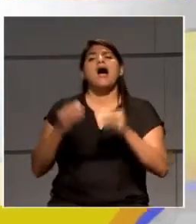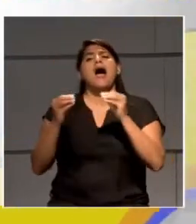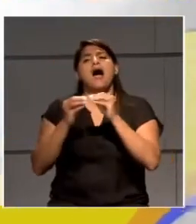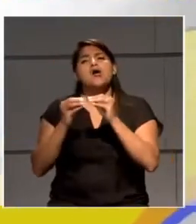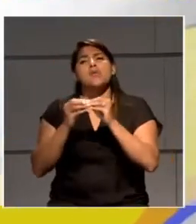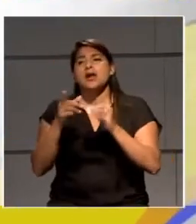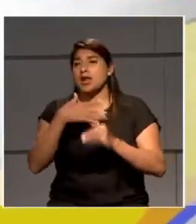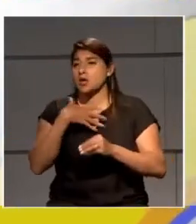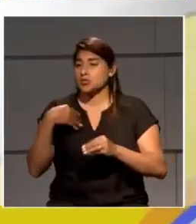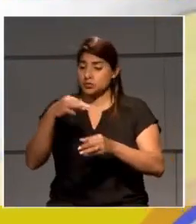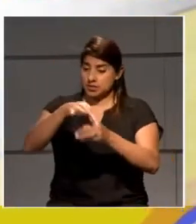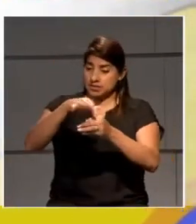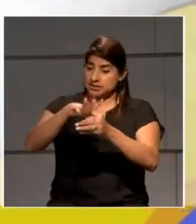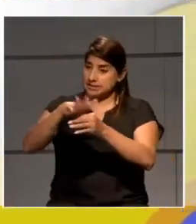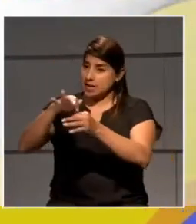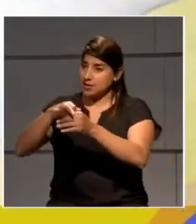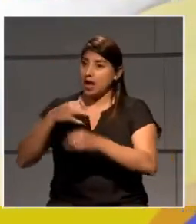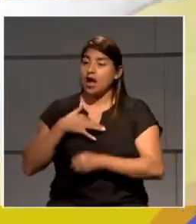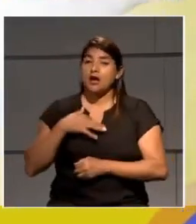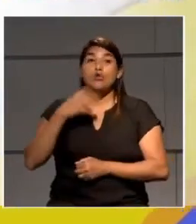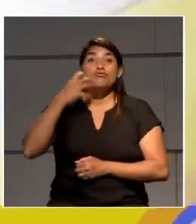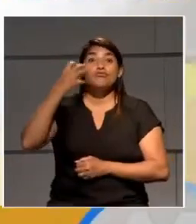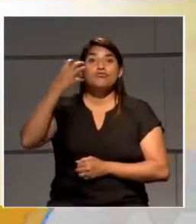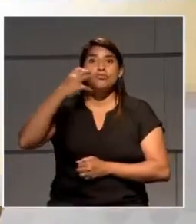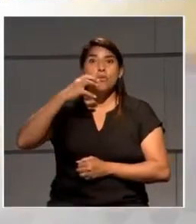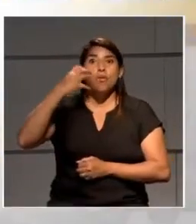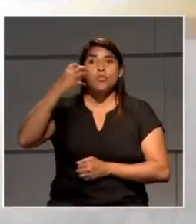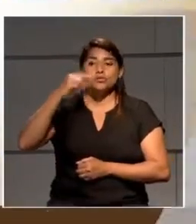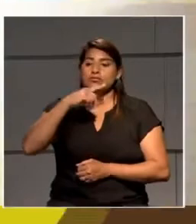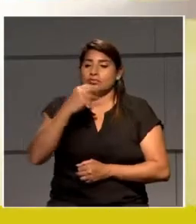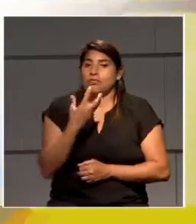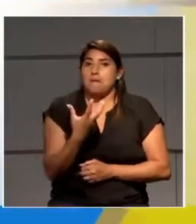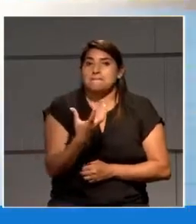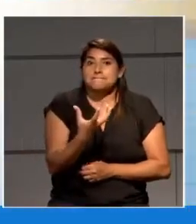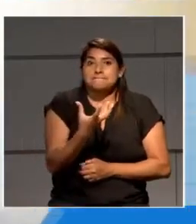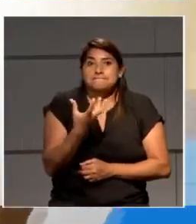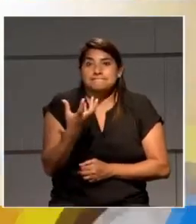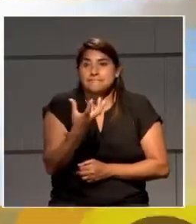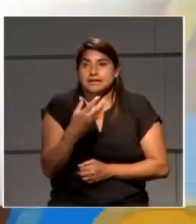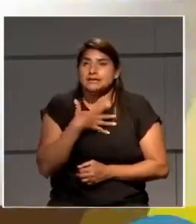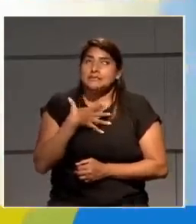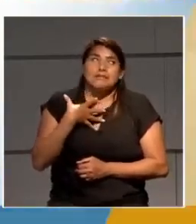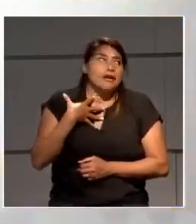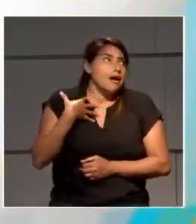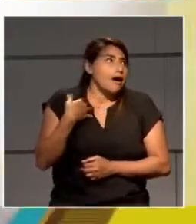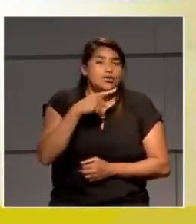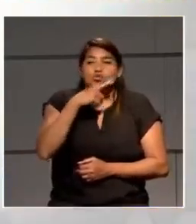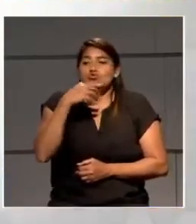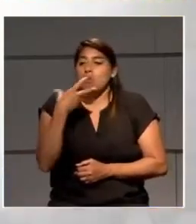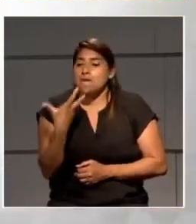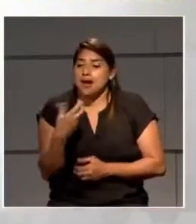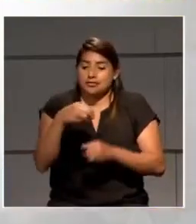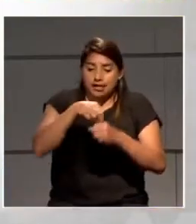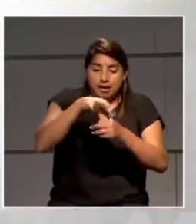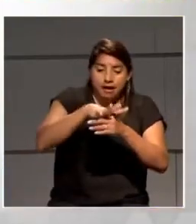le gusta sembrar a usted? Uy, frutas. ¿Sí? Y tomates. Me fascinan los tomates. Tomate.